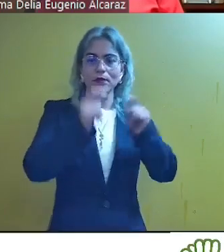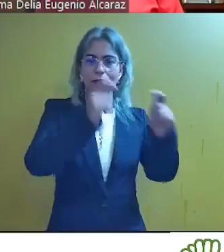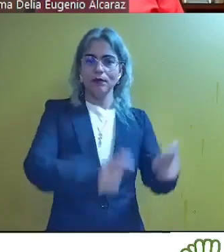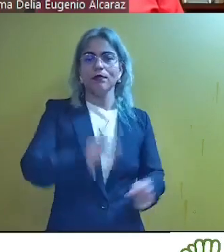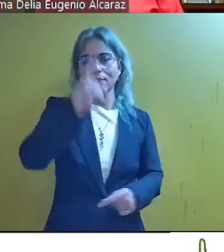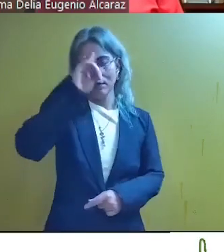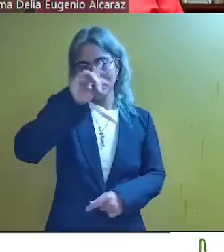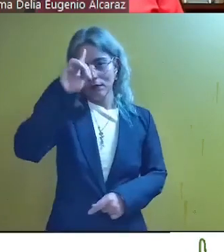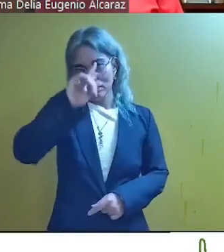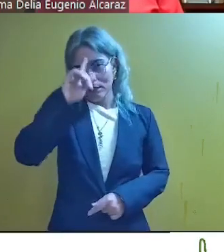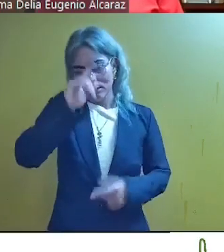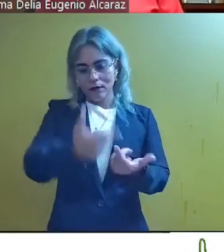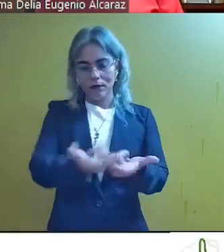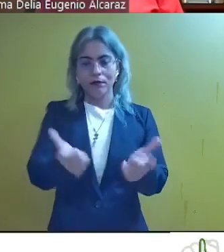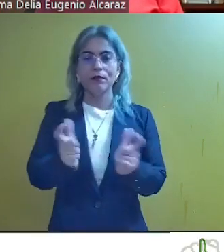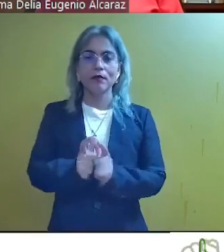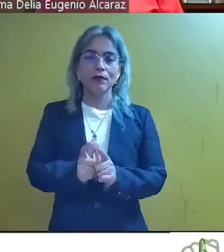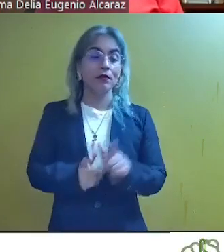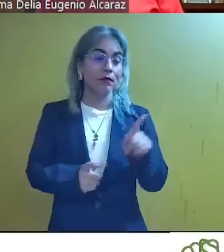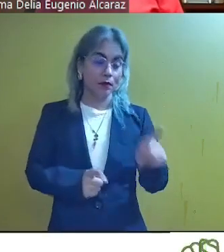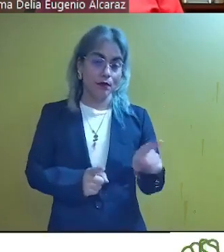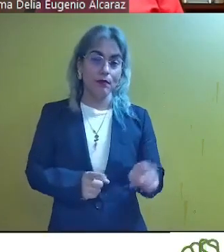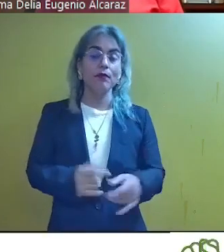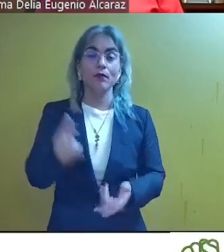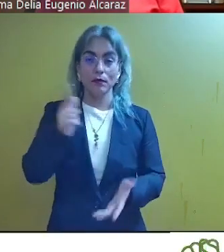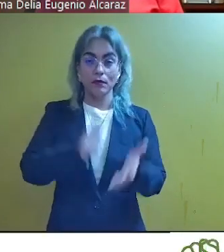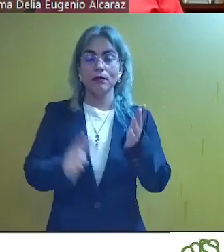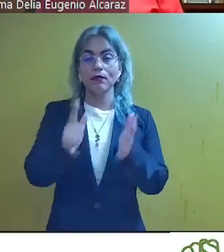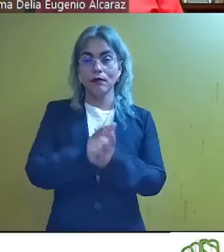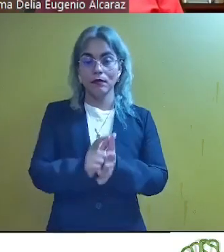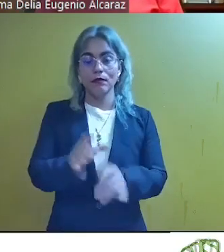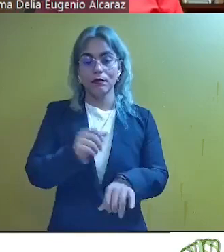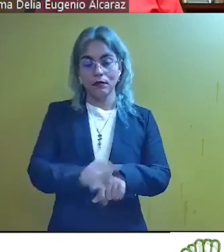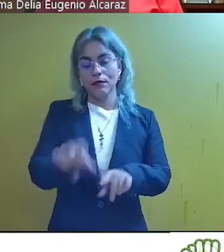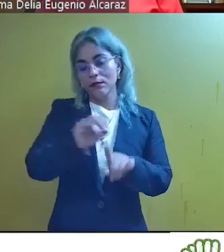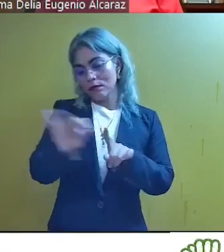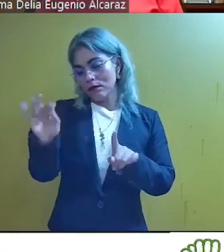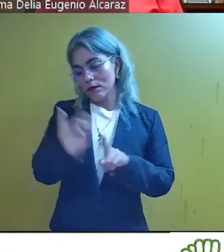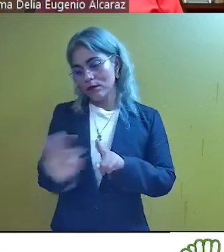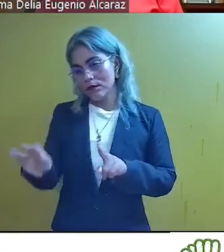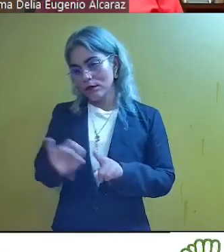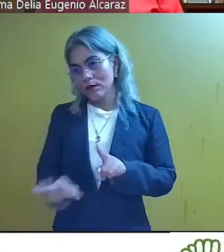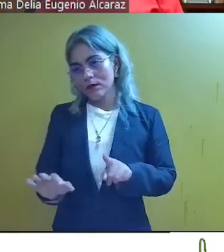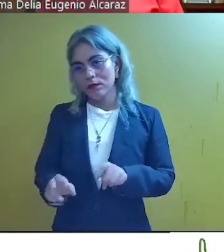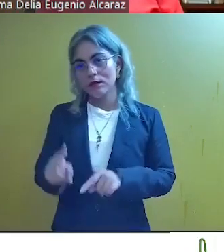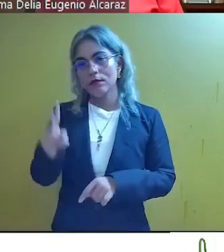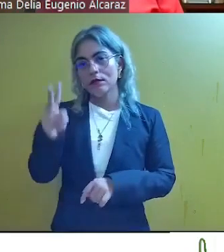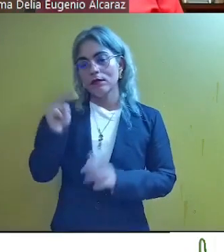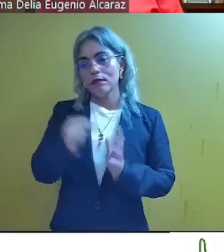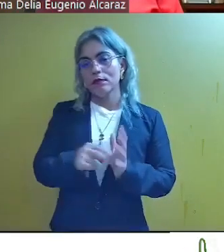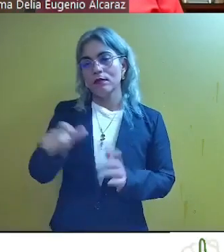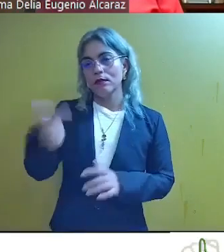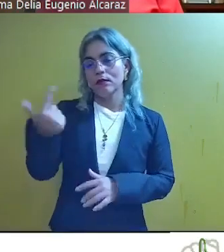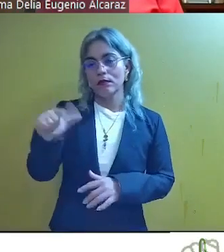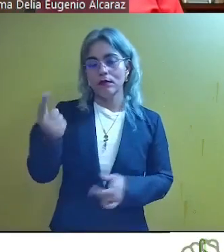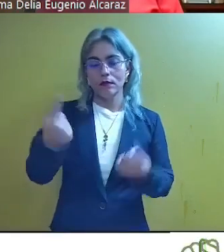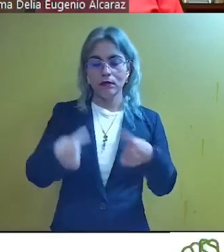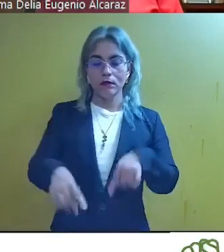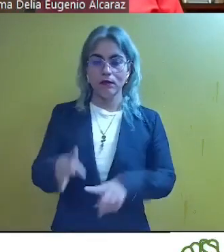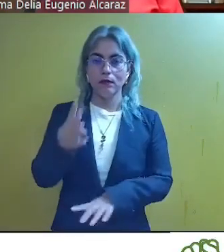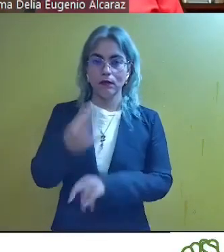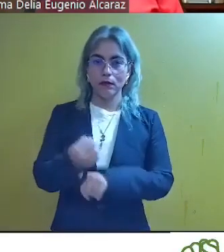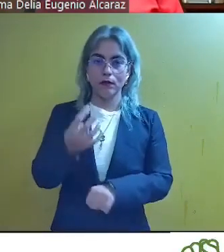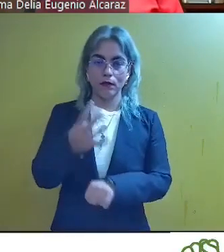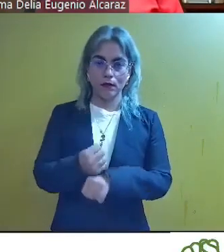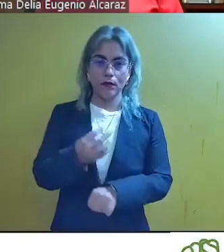se ampara en los elementos de la jurisprudencia primera, diagonal J, diagonal 2, diagonal 2012, novena de rubro, restricciones